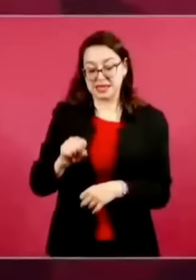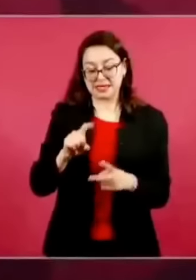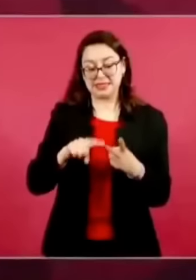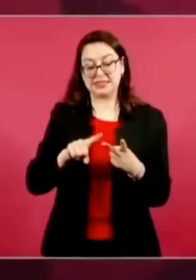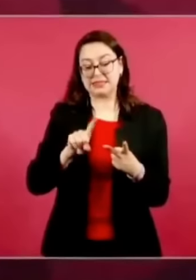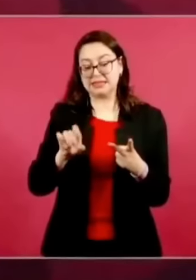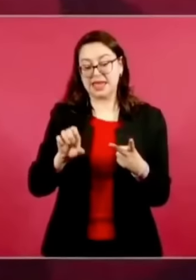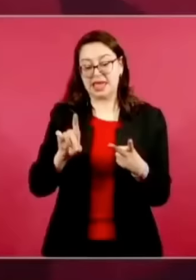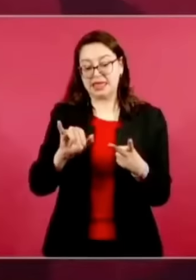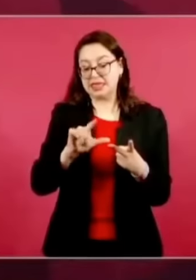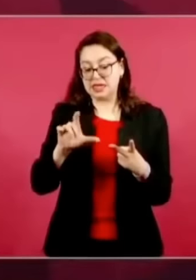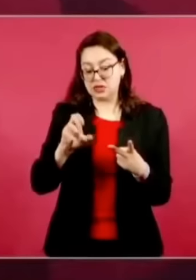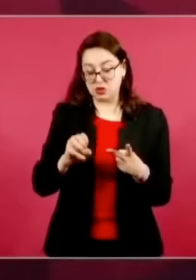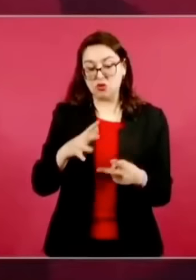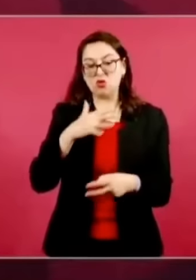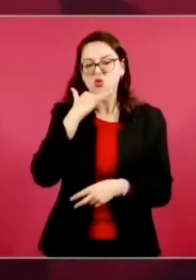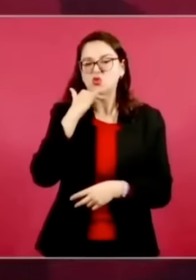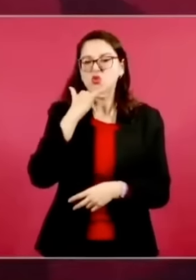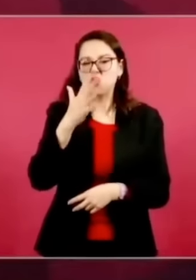Zedillo,